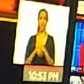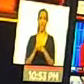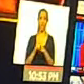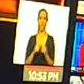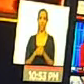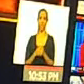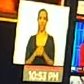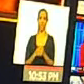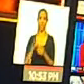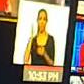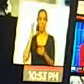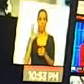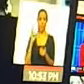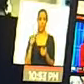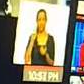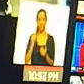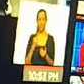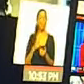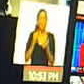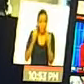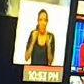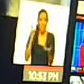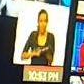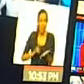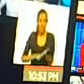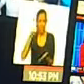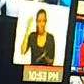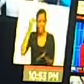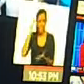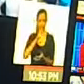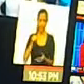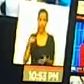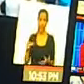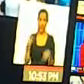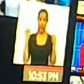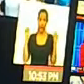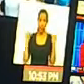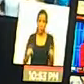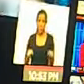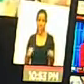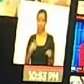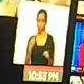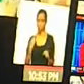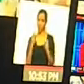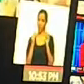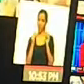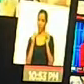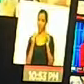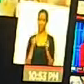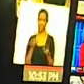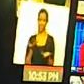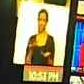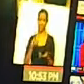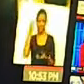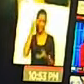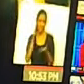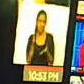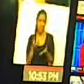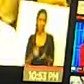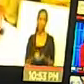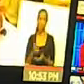y le reirá la gracia. Pero tú de verdad crees que la gente en este momento en que tú y yo estamos conversando está en esa posición. Fíjate,